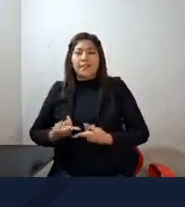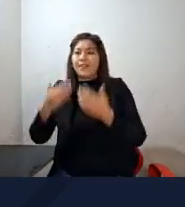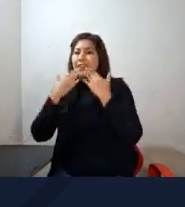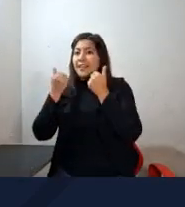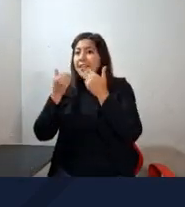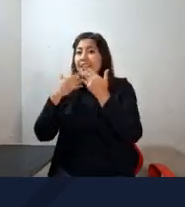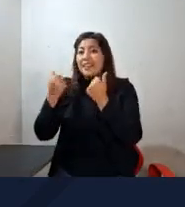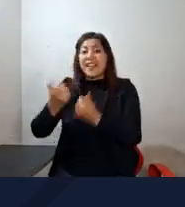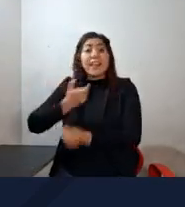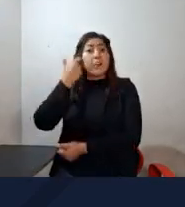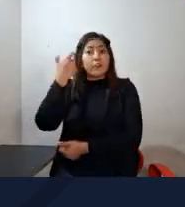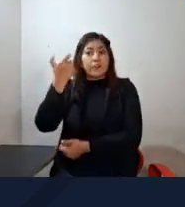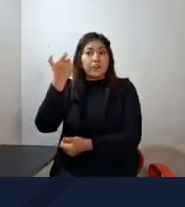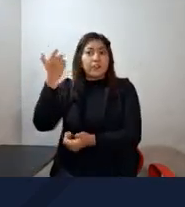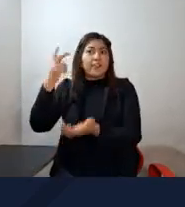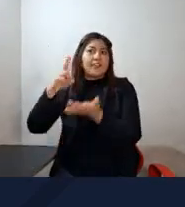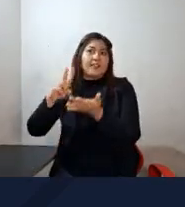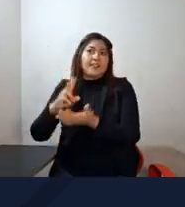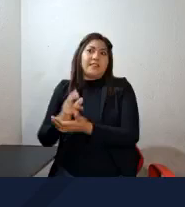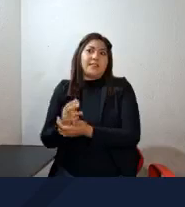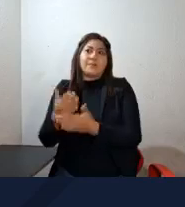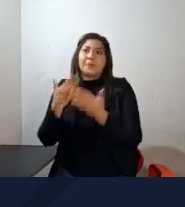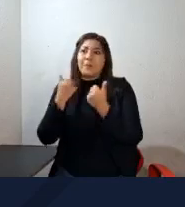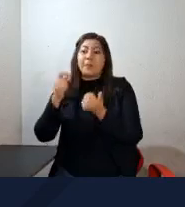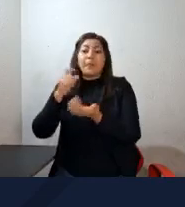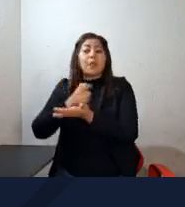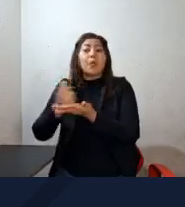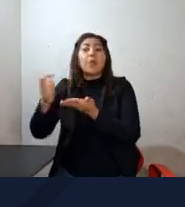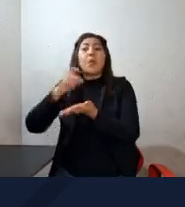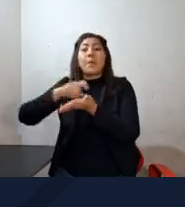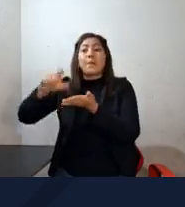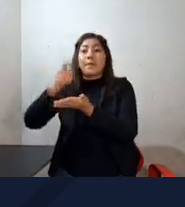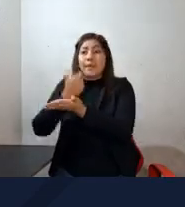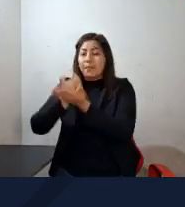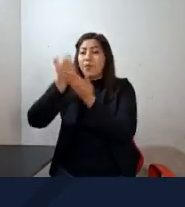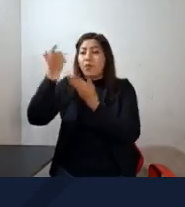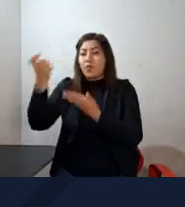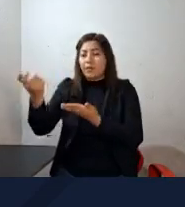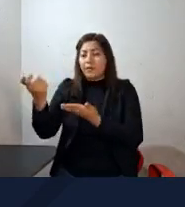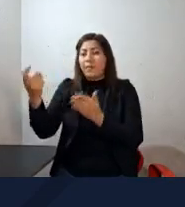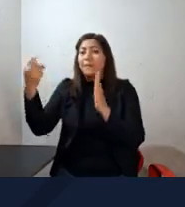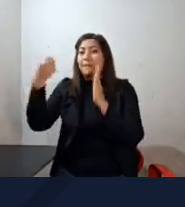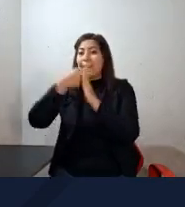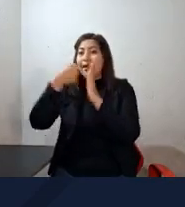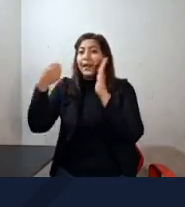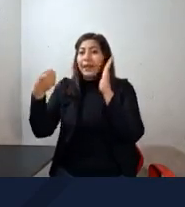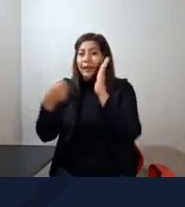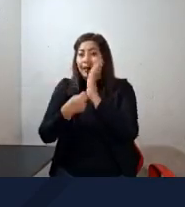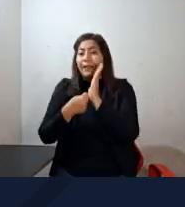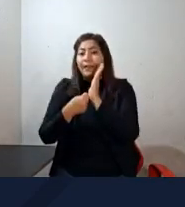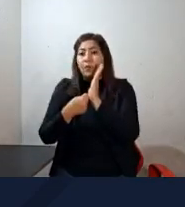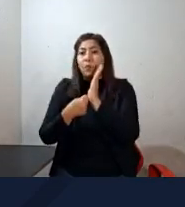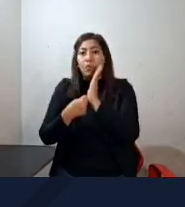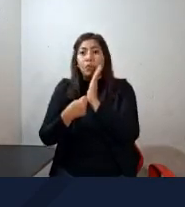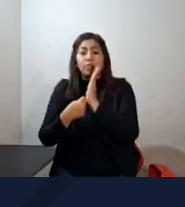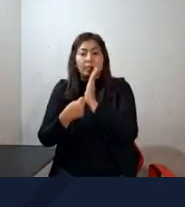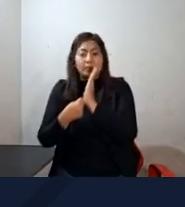no tiene los suficientes ingresos pues para poder pagar un testamento con un